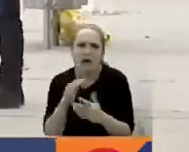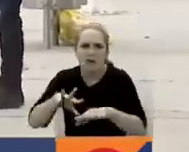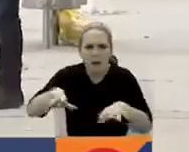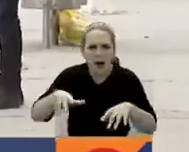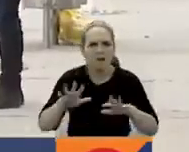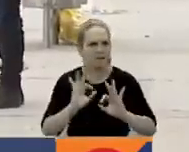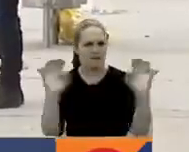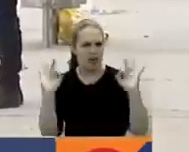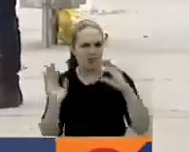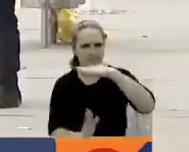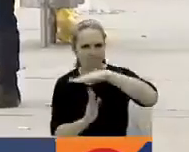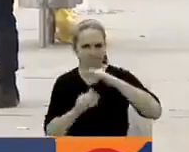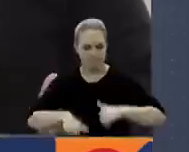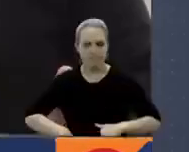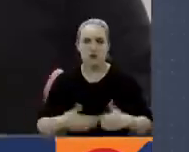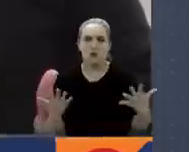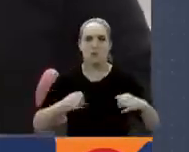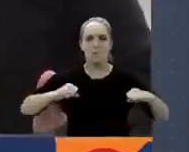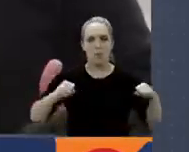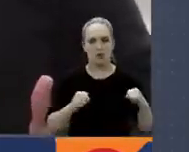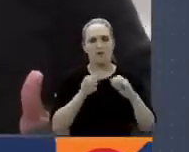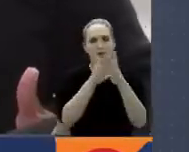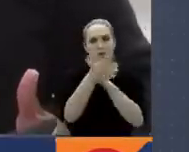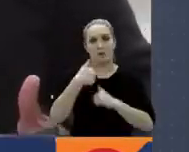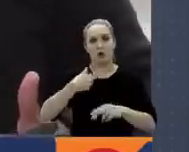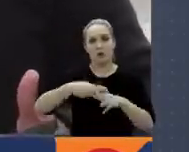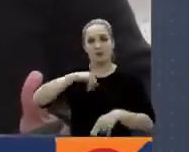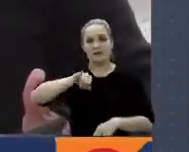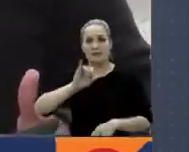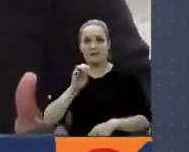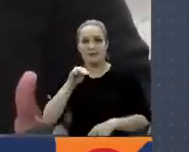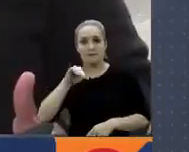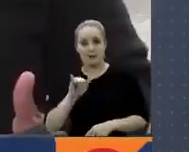se registra aquí desde el occidente de Bogotá. Jimmy Ávila, RTVC Noticias, conectados 24/7.